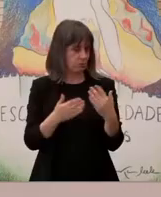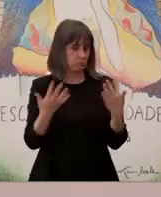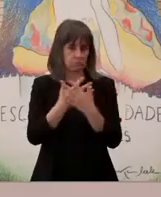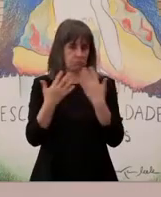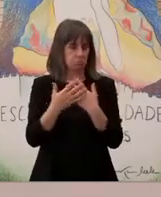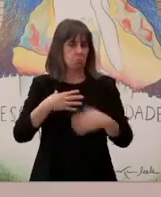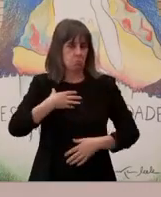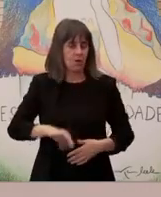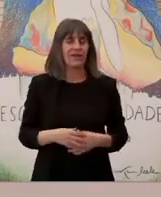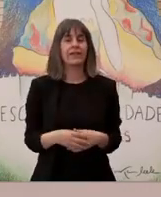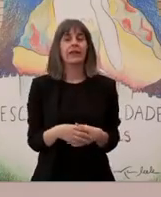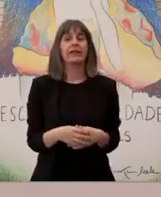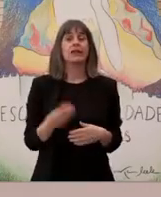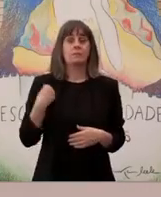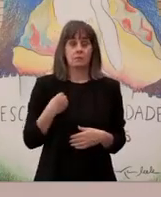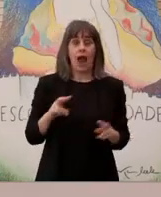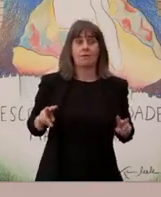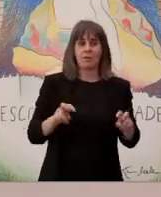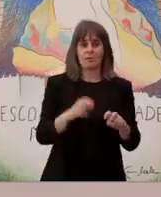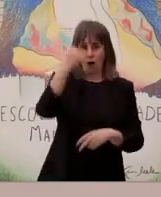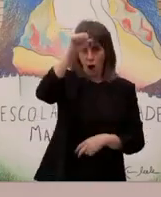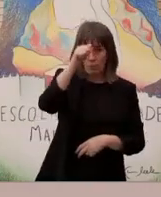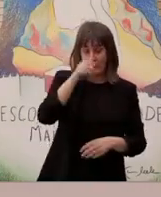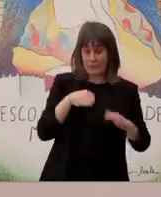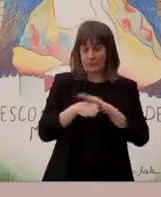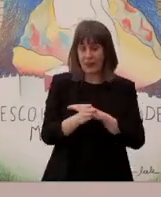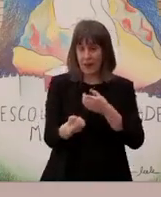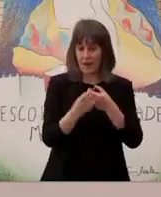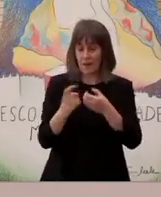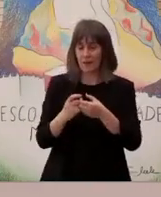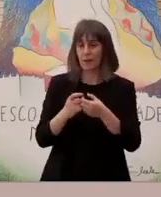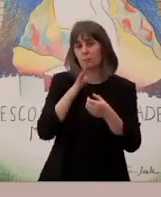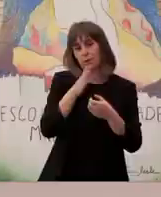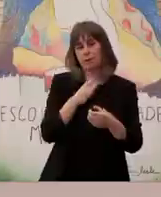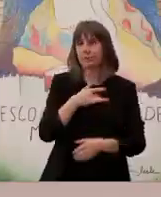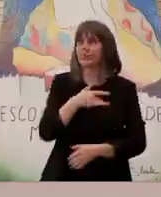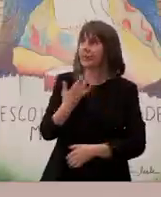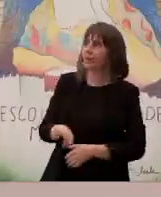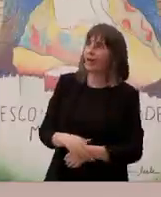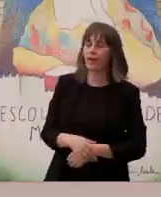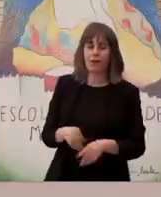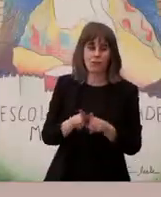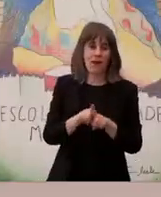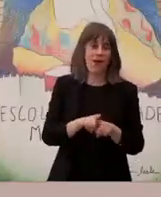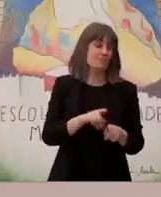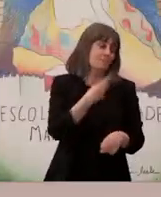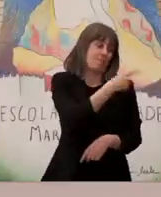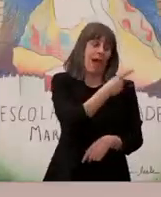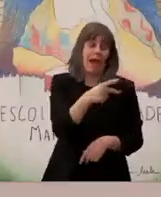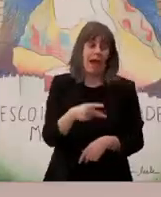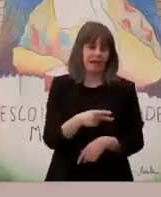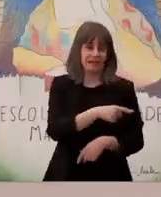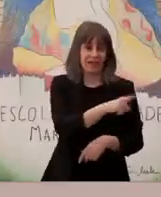decir test que al principio sabes que entraron Fueron por compasión por nuestros compañeros de vida que escoitaban